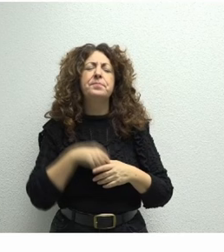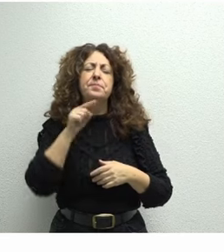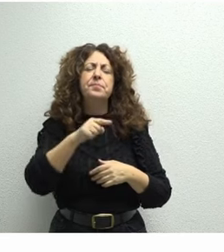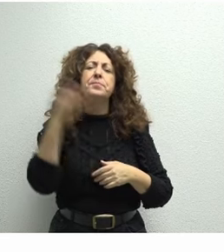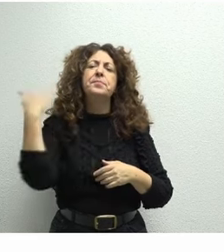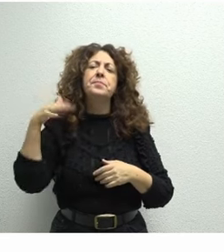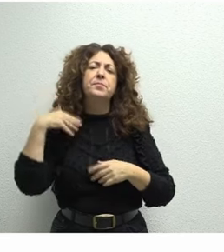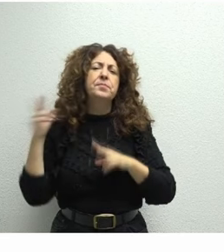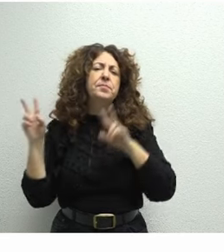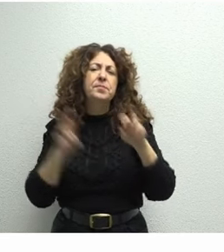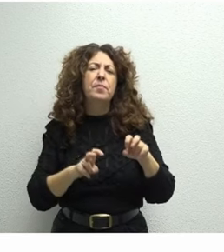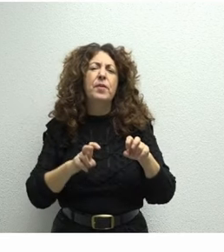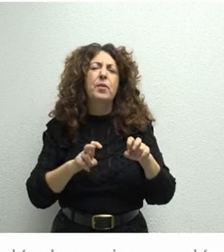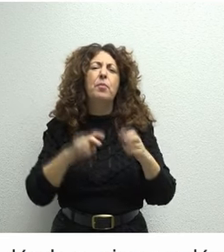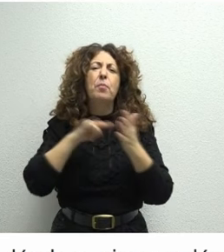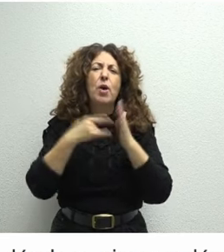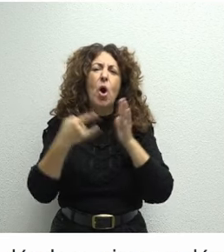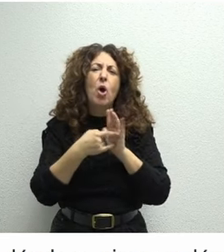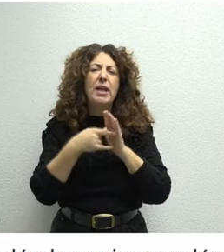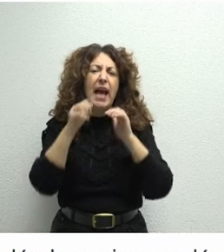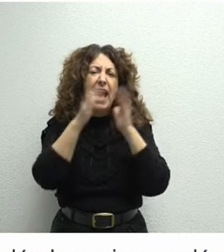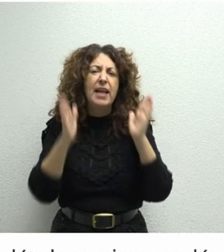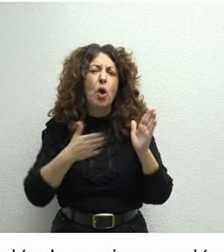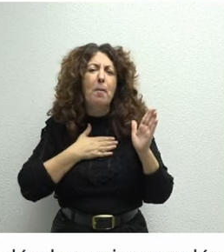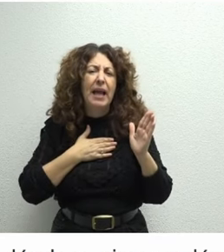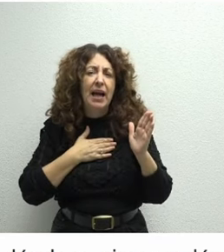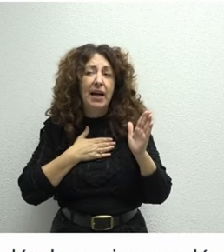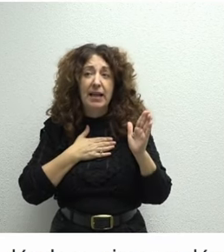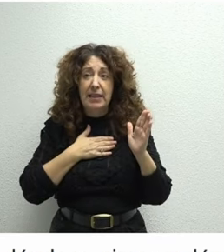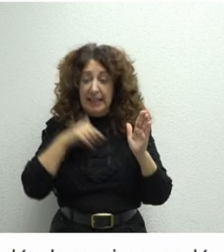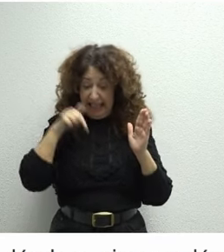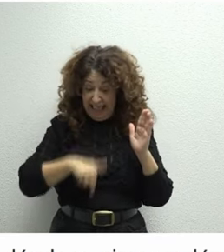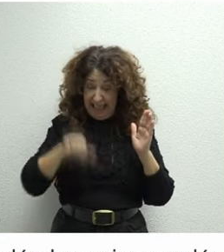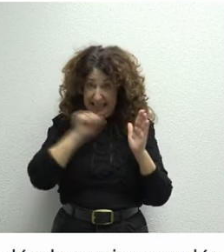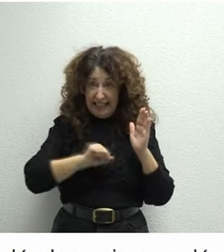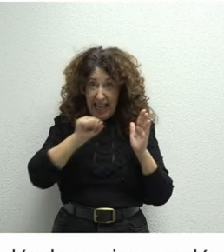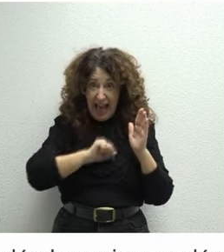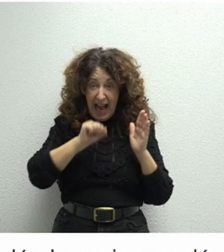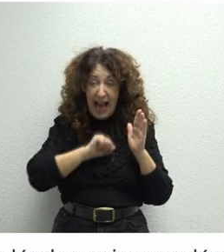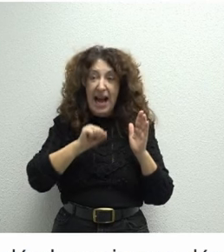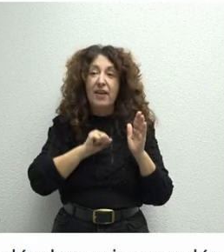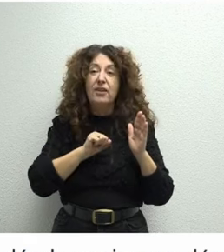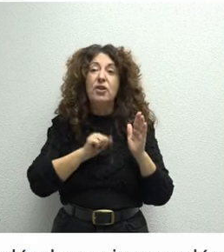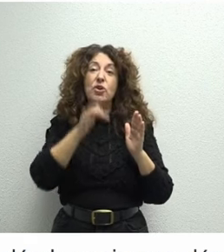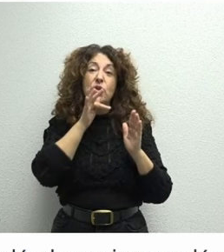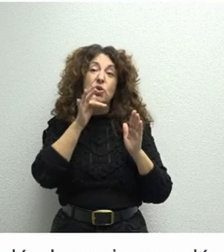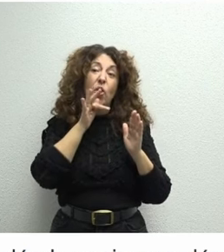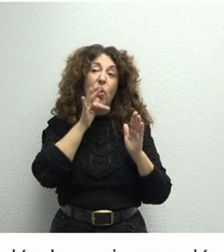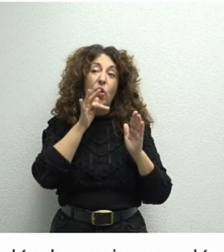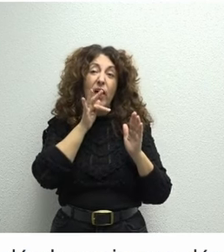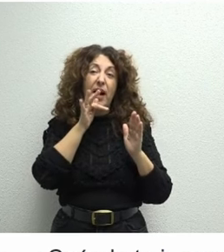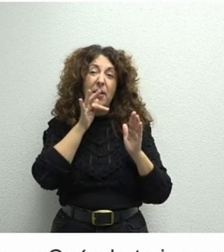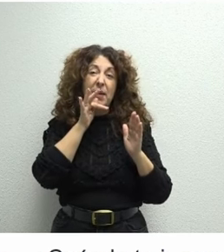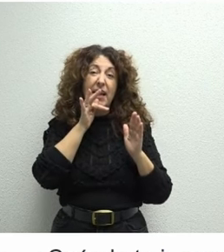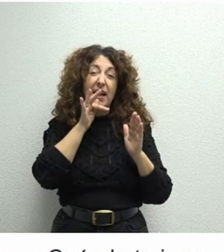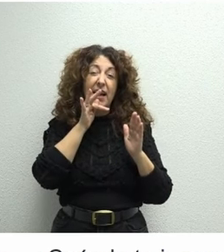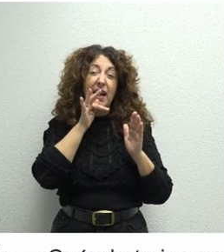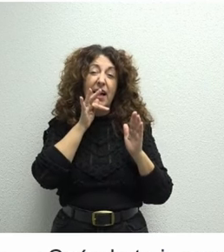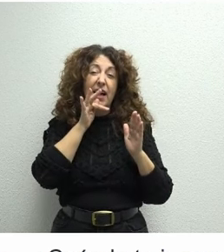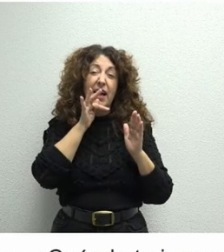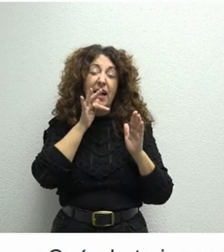tú al proyecto mi casa este año que está todavía sin terminar el 25 de